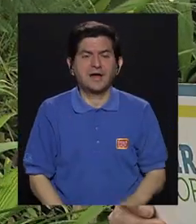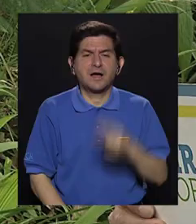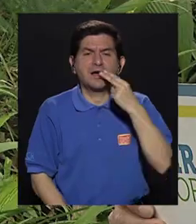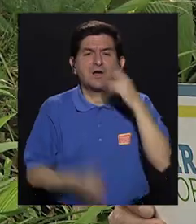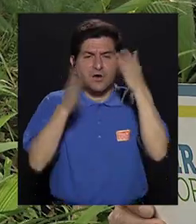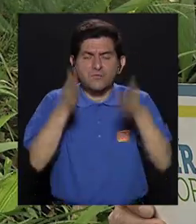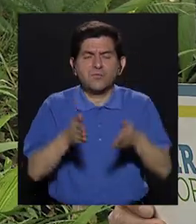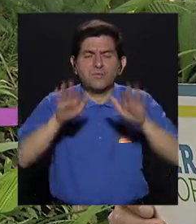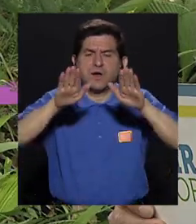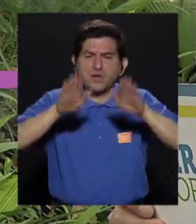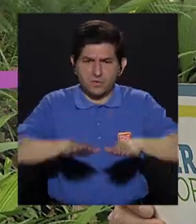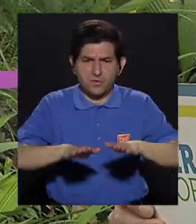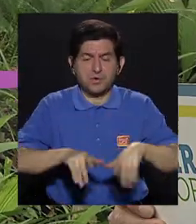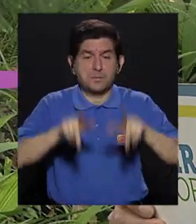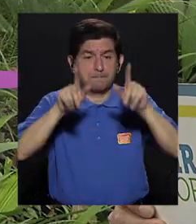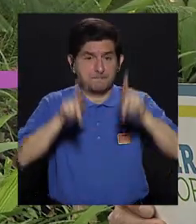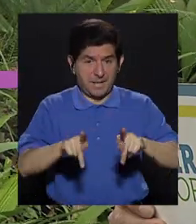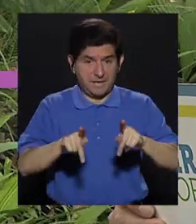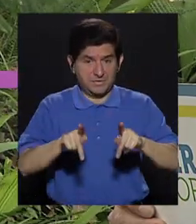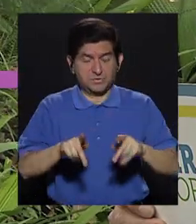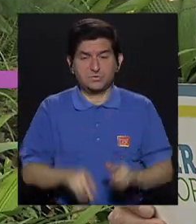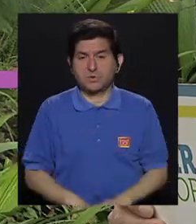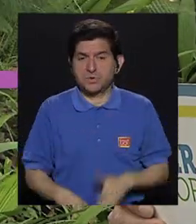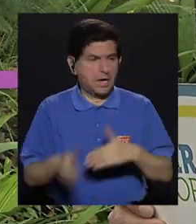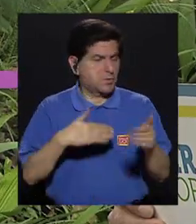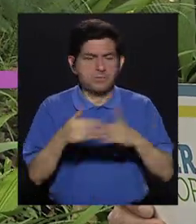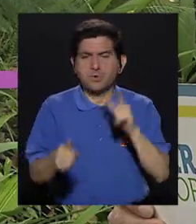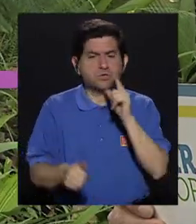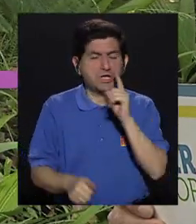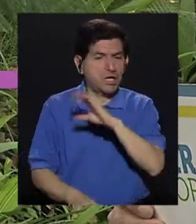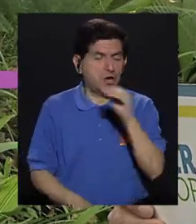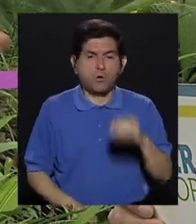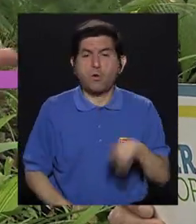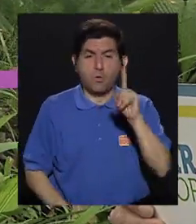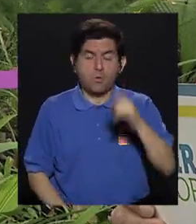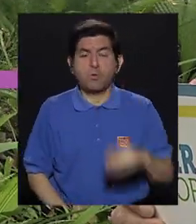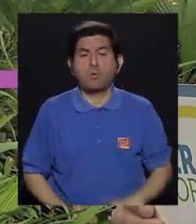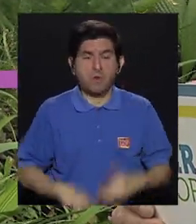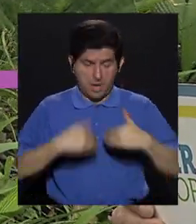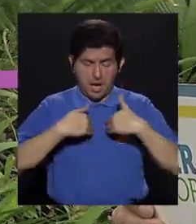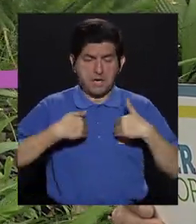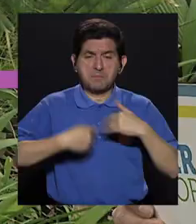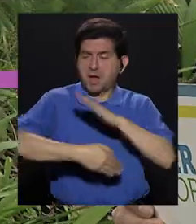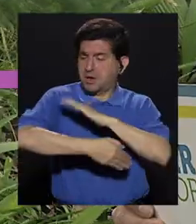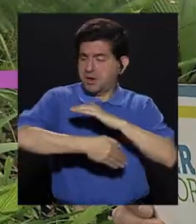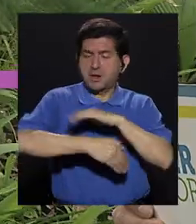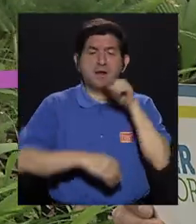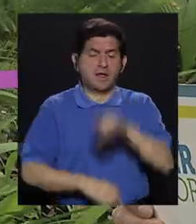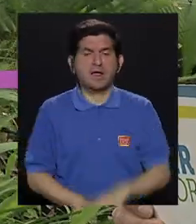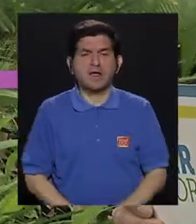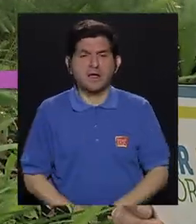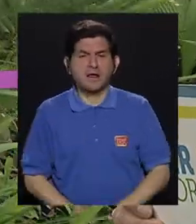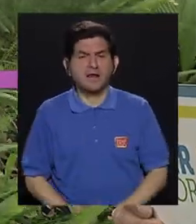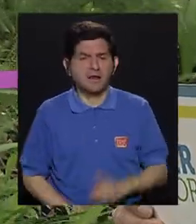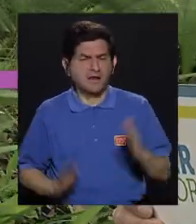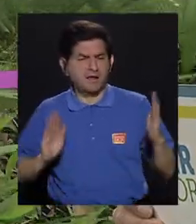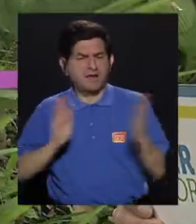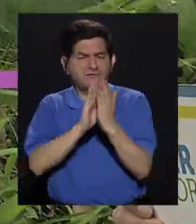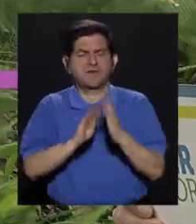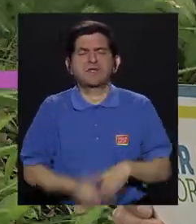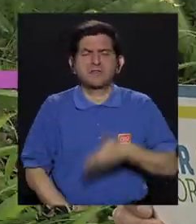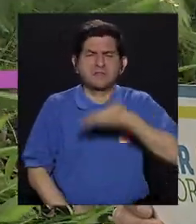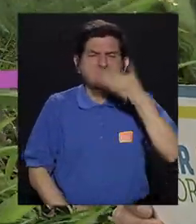fumador pasivo es cualquier persona, animal incluso, mascota, que está expuesto al humo